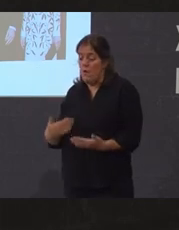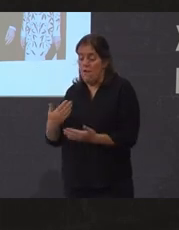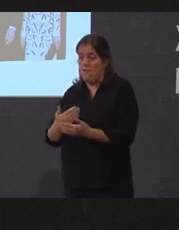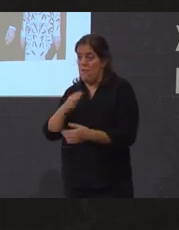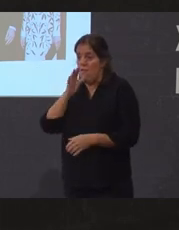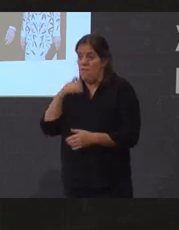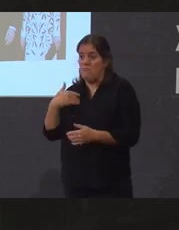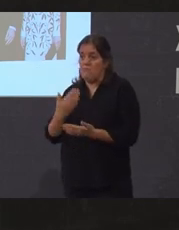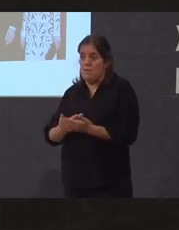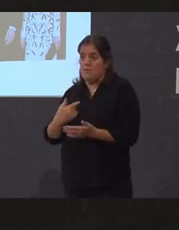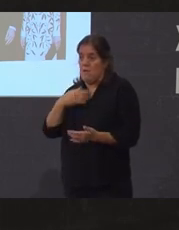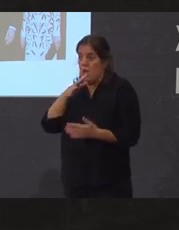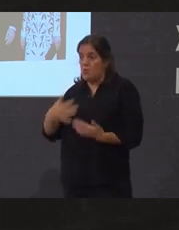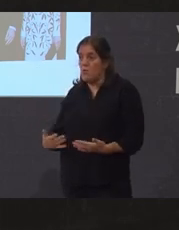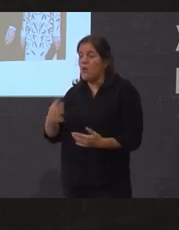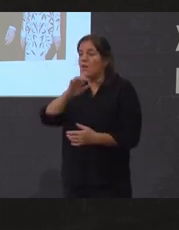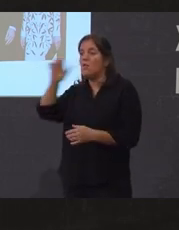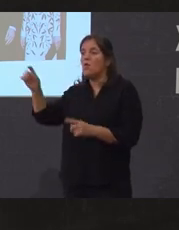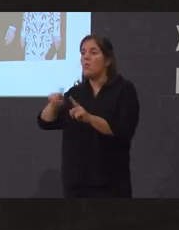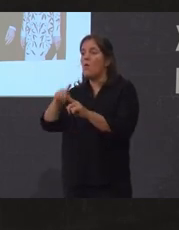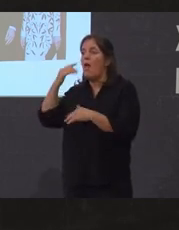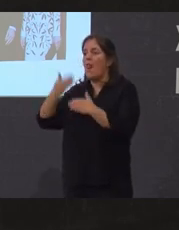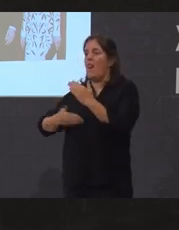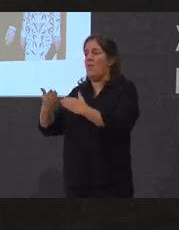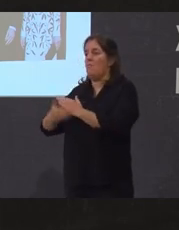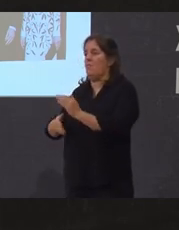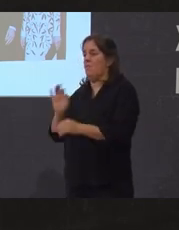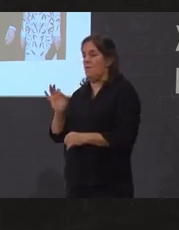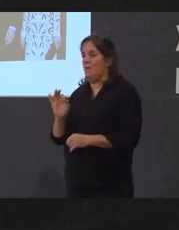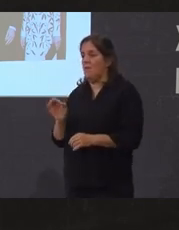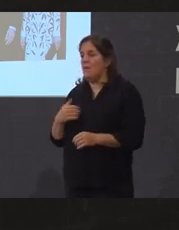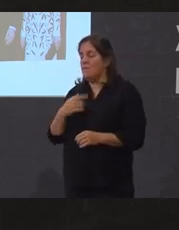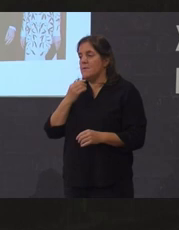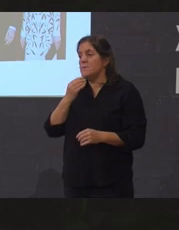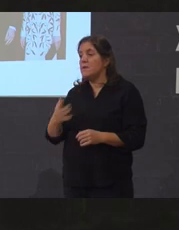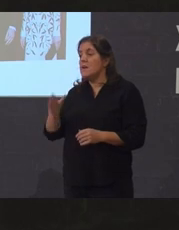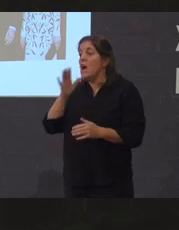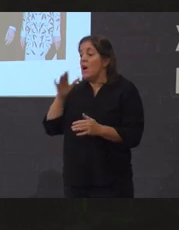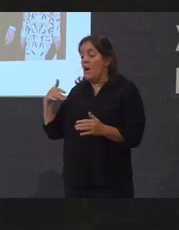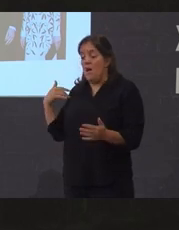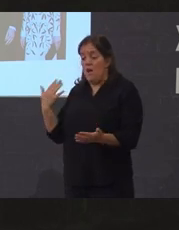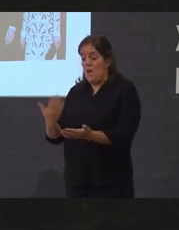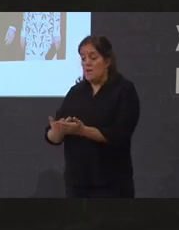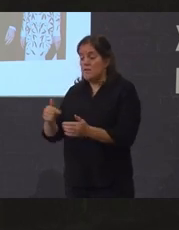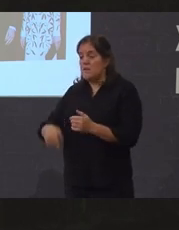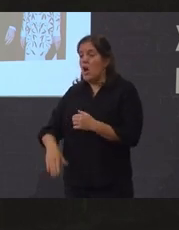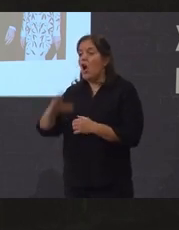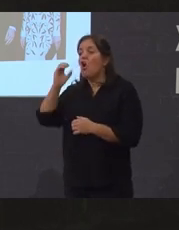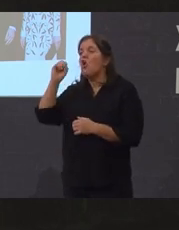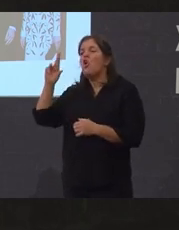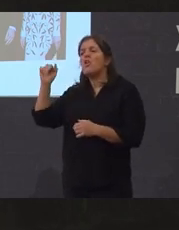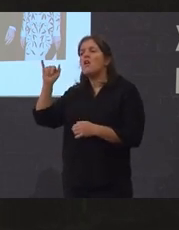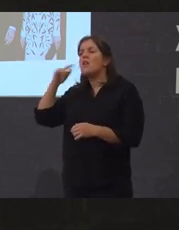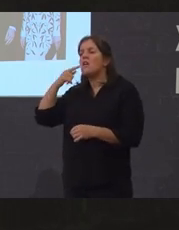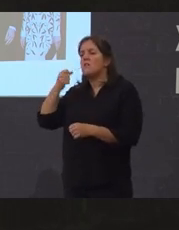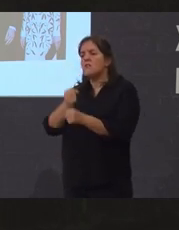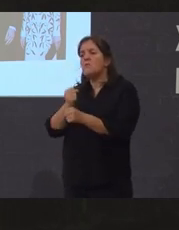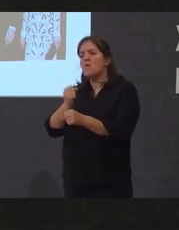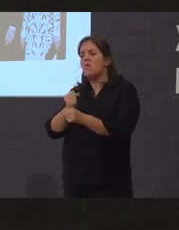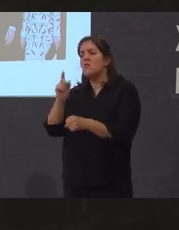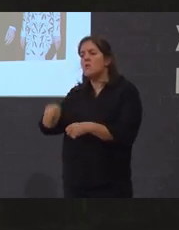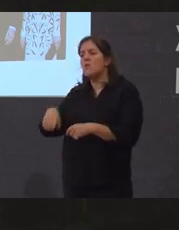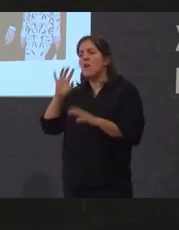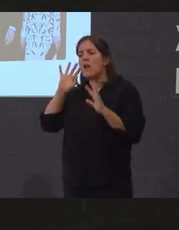o ten aí moi limitado, non? Continúa hasta o día de hoxe. Corina tamén traballou, la